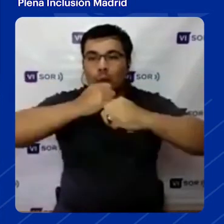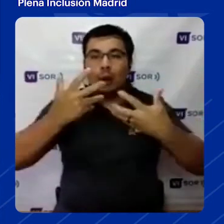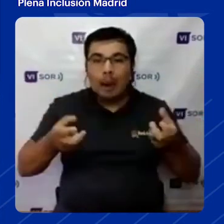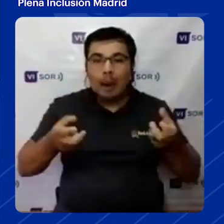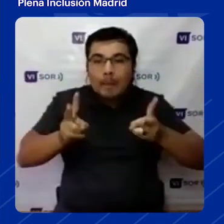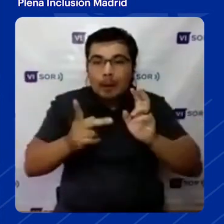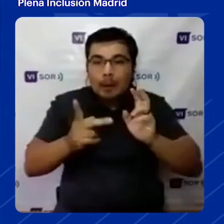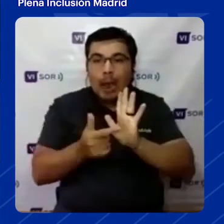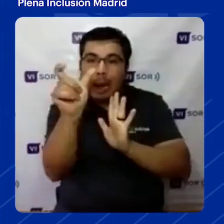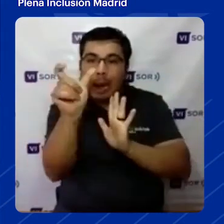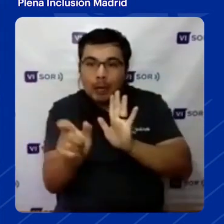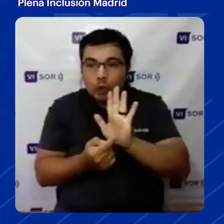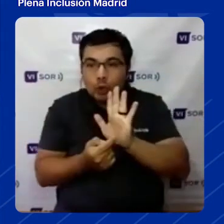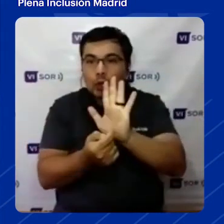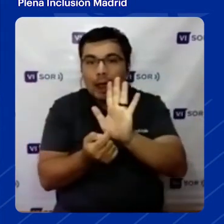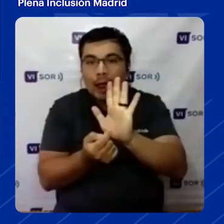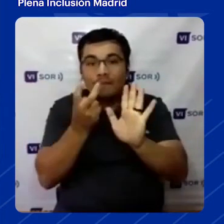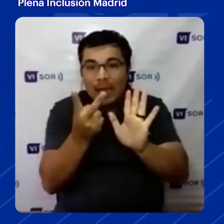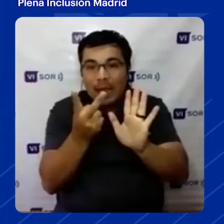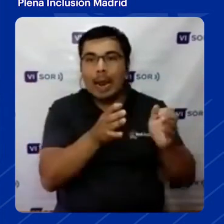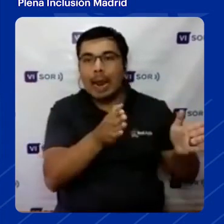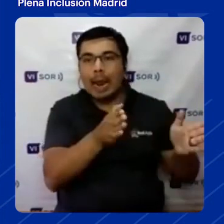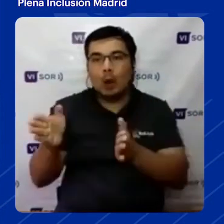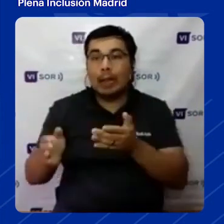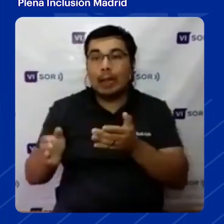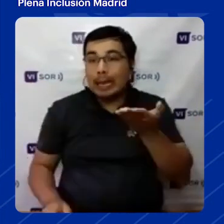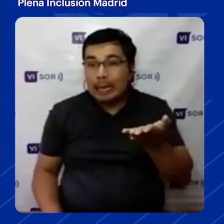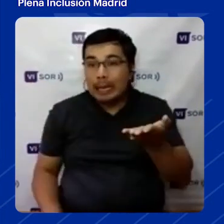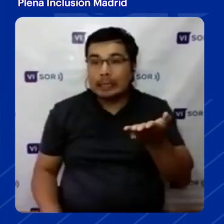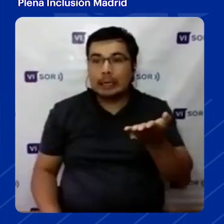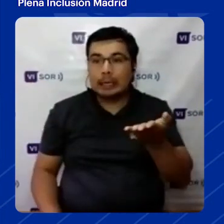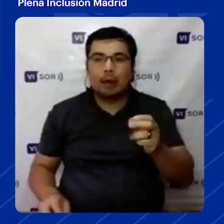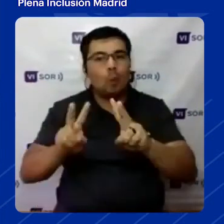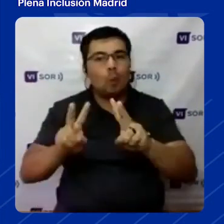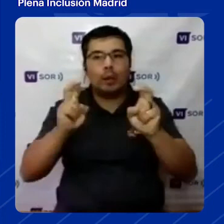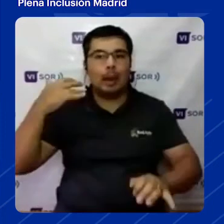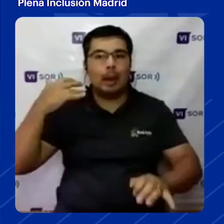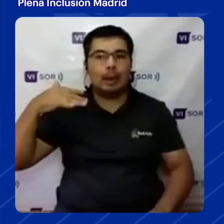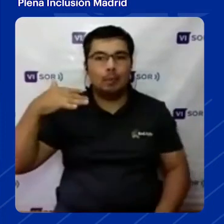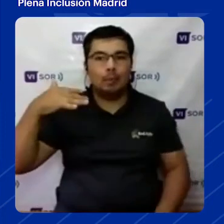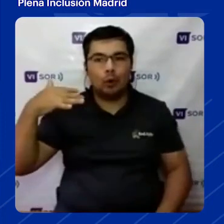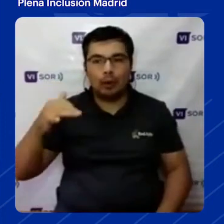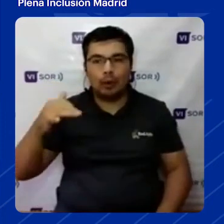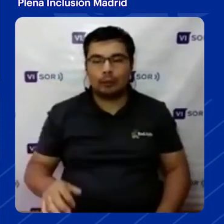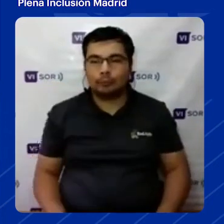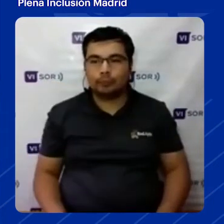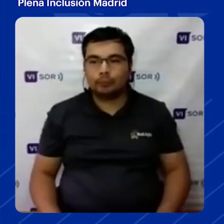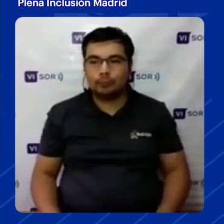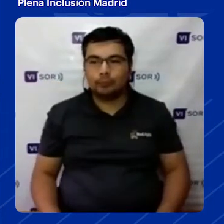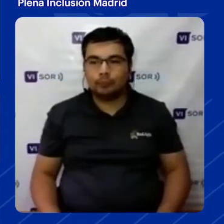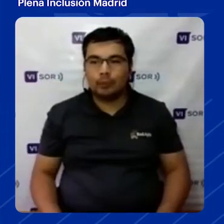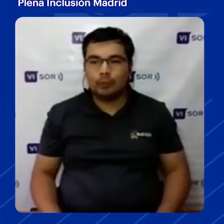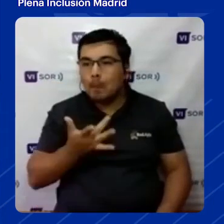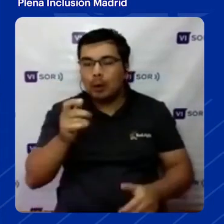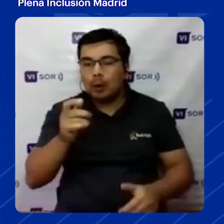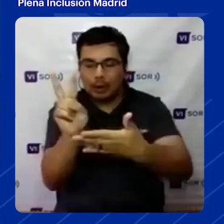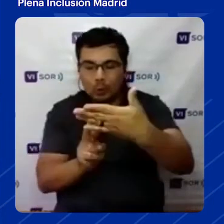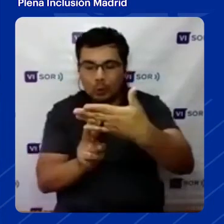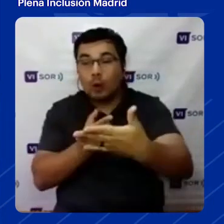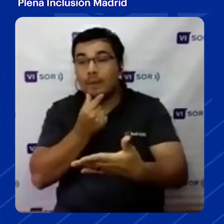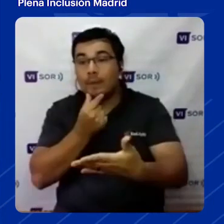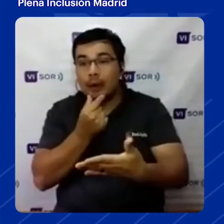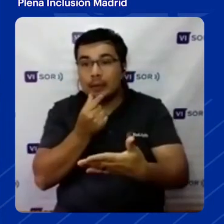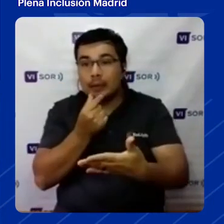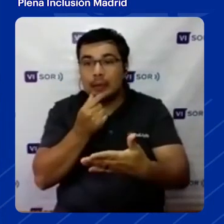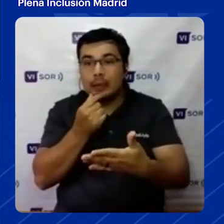orden. Y esa es una cuestión muy importante, porque la lectura fácil es frases cortas, palabras sencillas, pero sobre